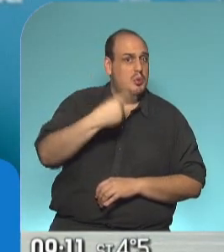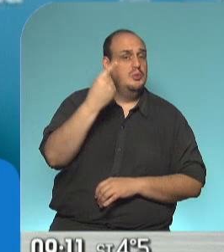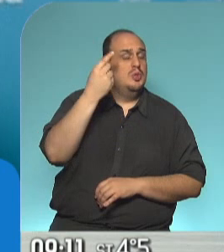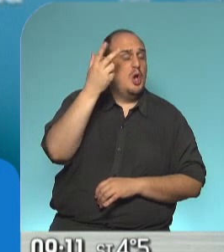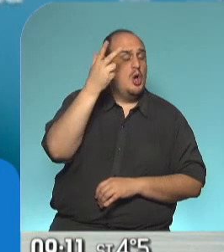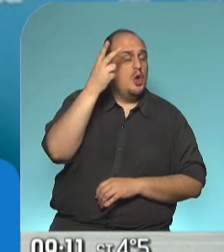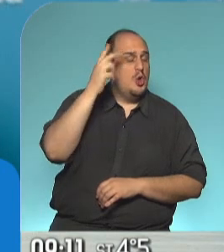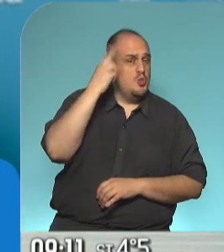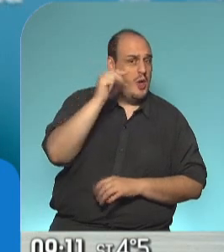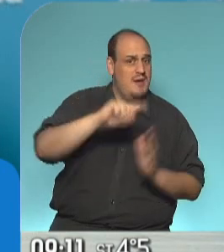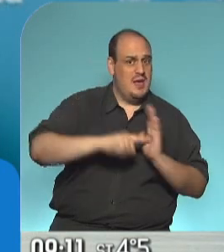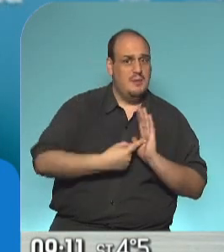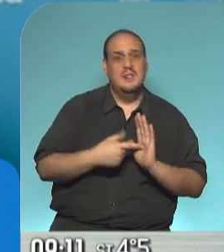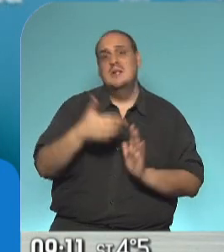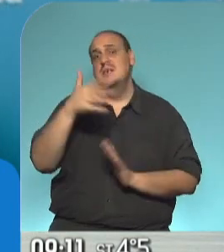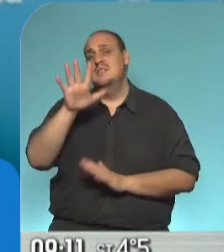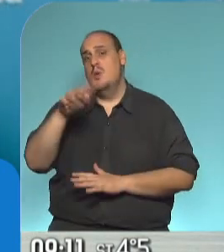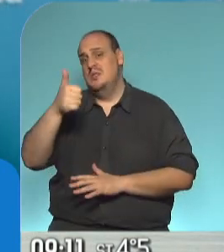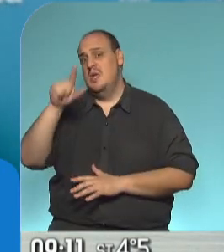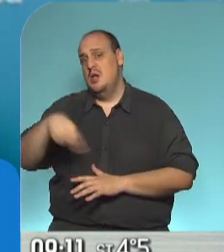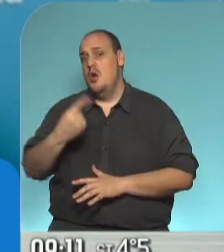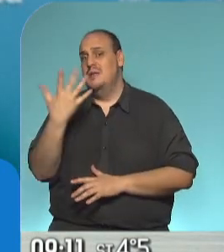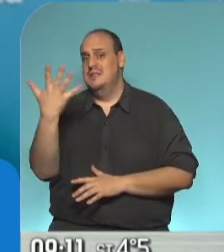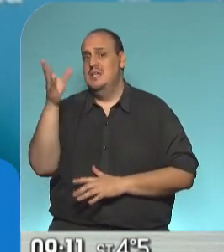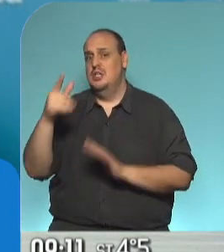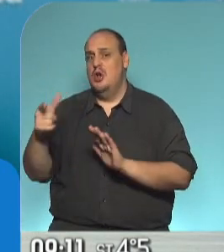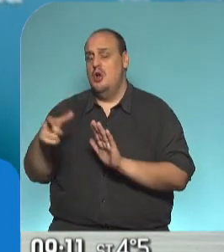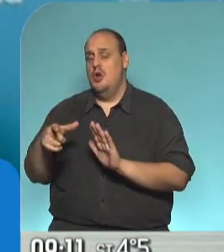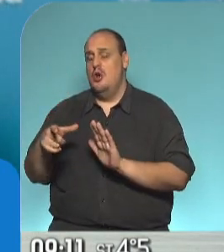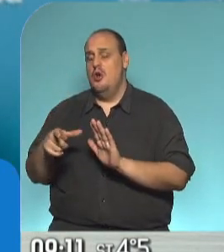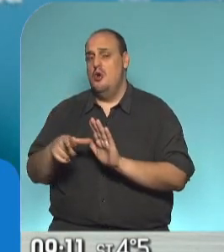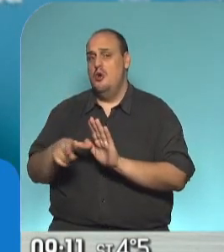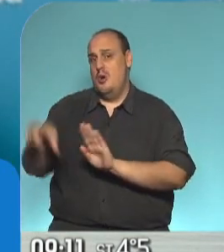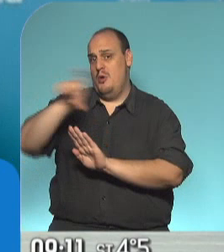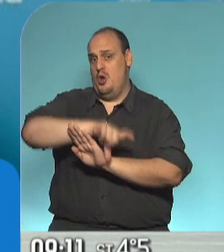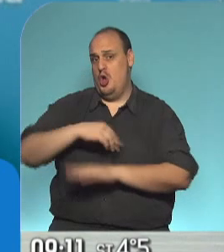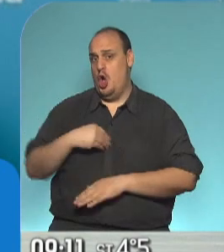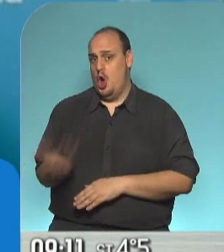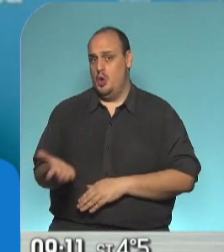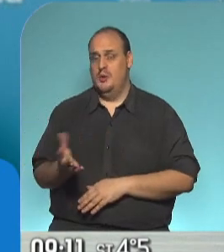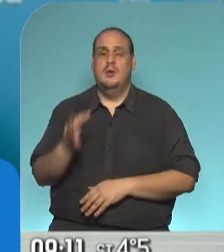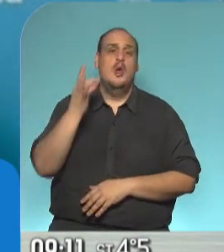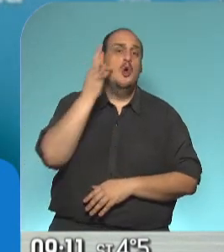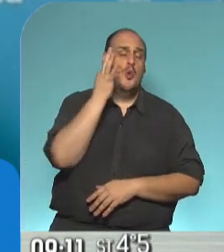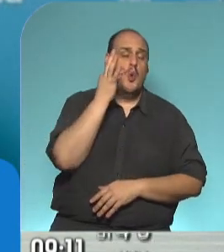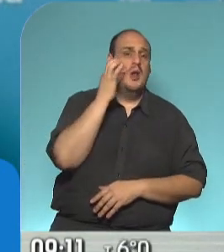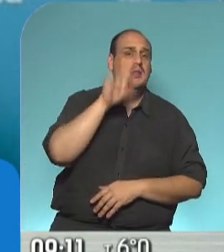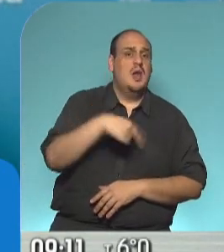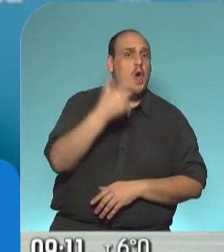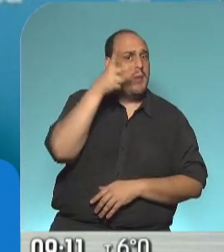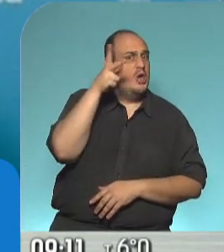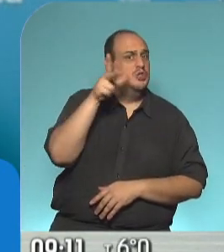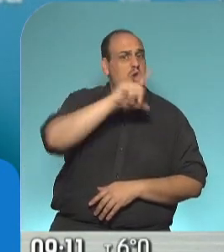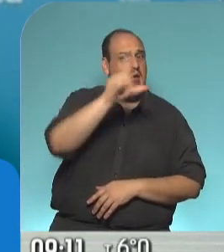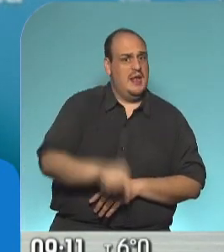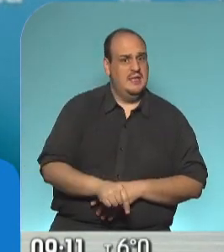Cava, 56.5 en el área metropolitana de la provincia de Buenos Aires, 40.8 en el resto del país.